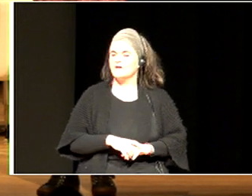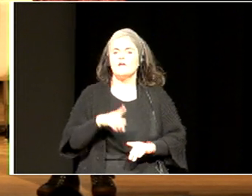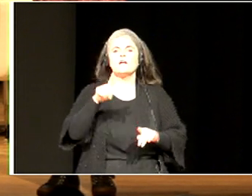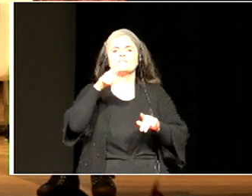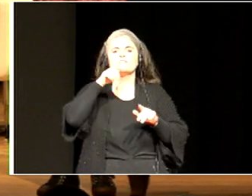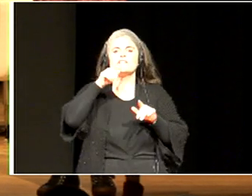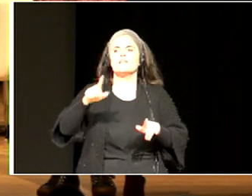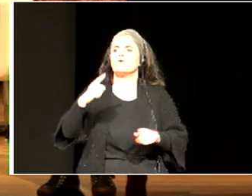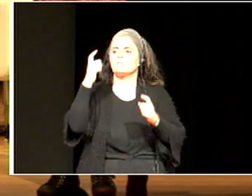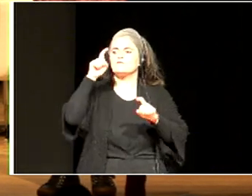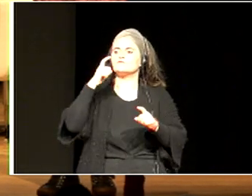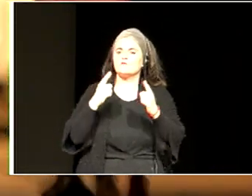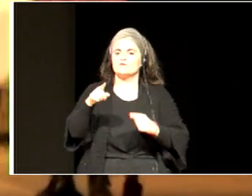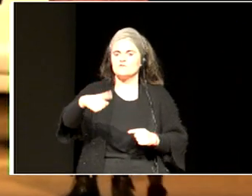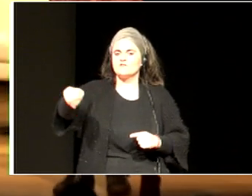lengua por aquí